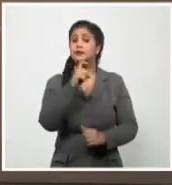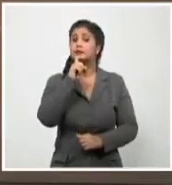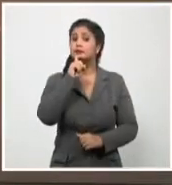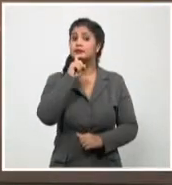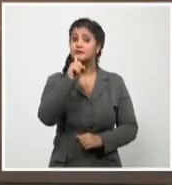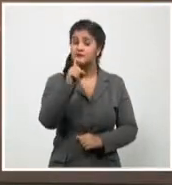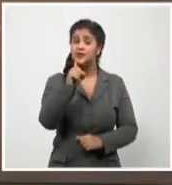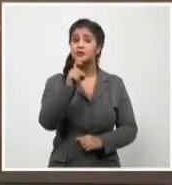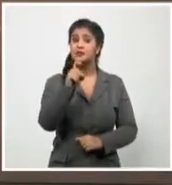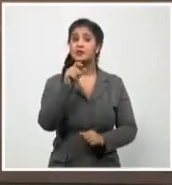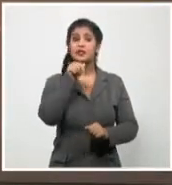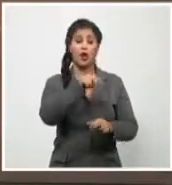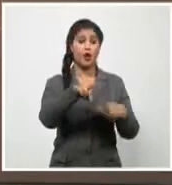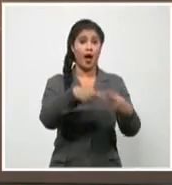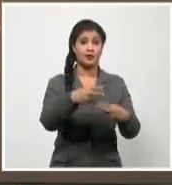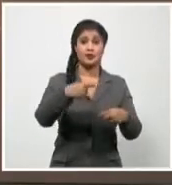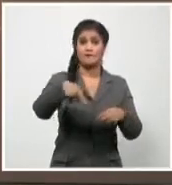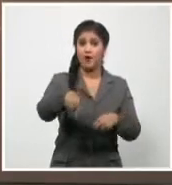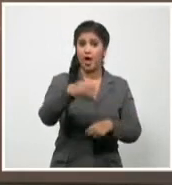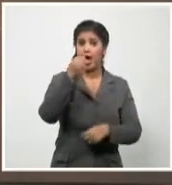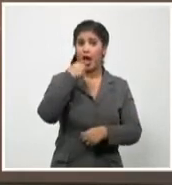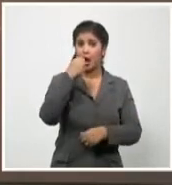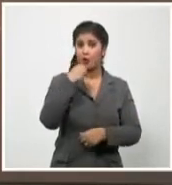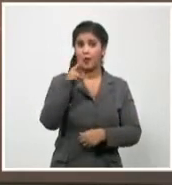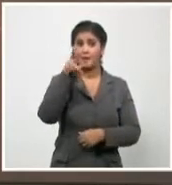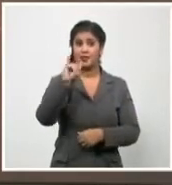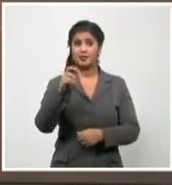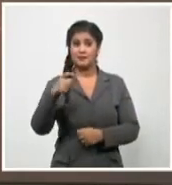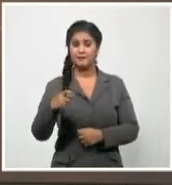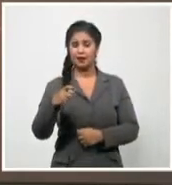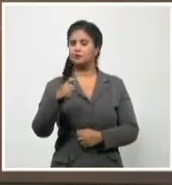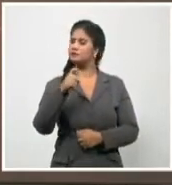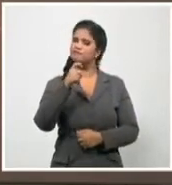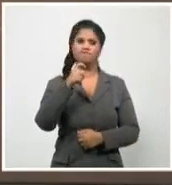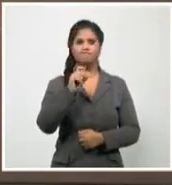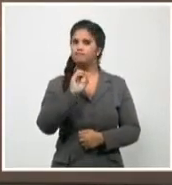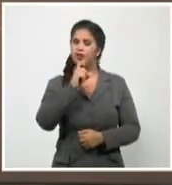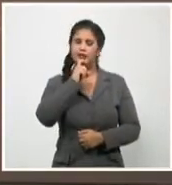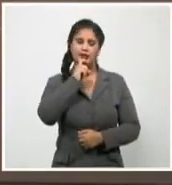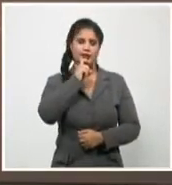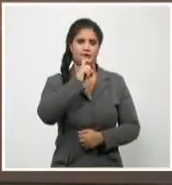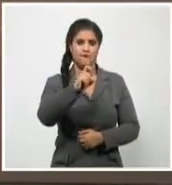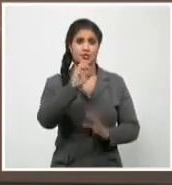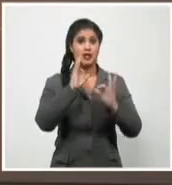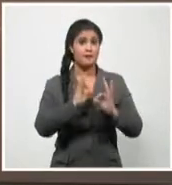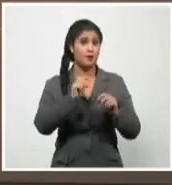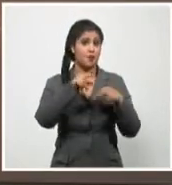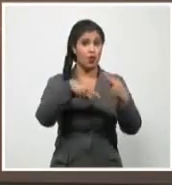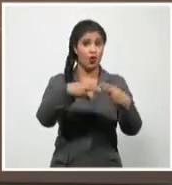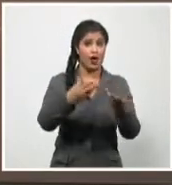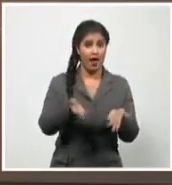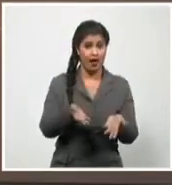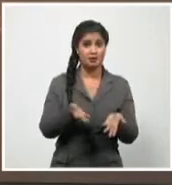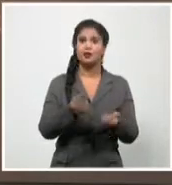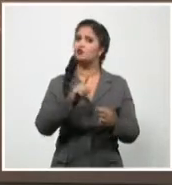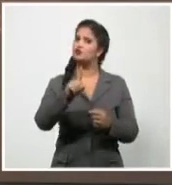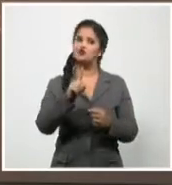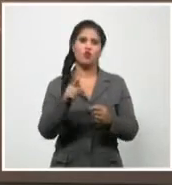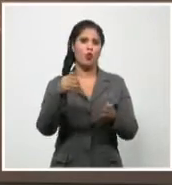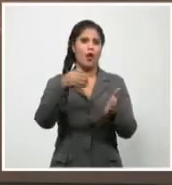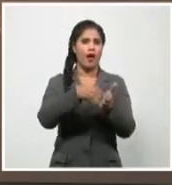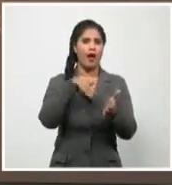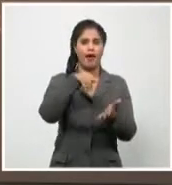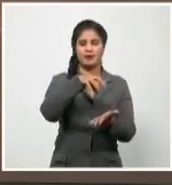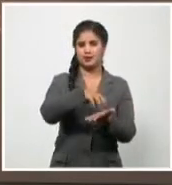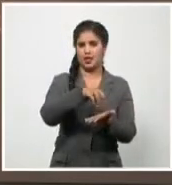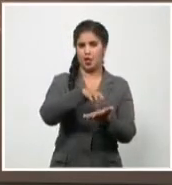no ir aunque para ser justos la realidad es que tienen su canasta y el estado sigue subsidiando a aquellos en condiciones